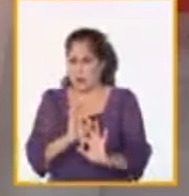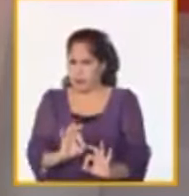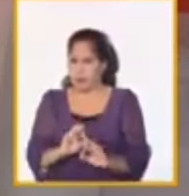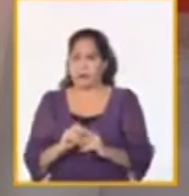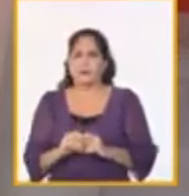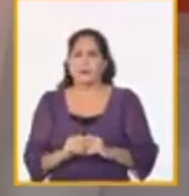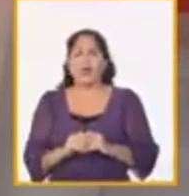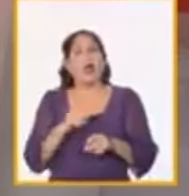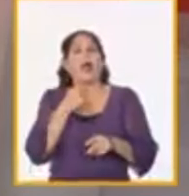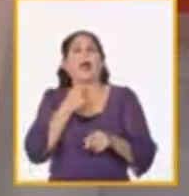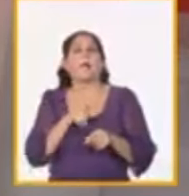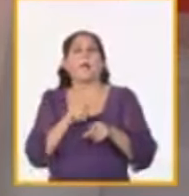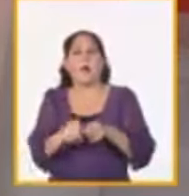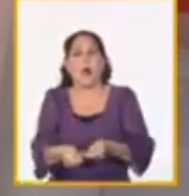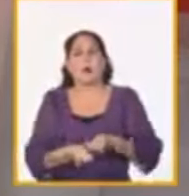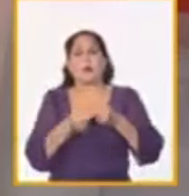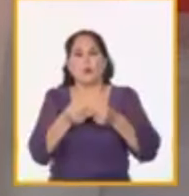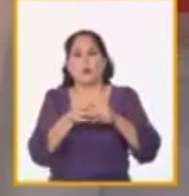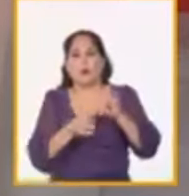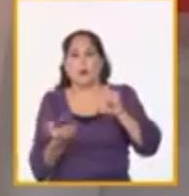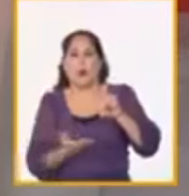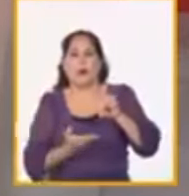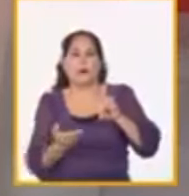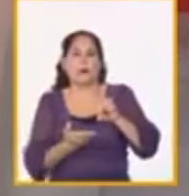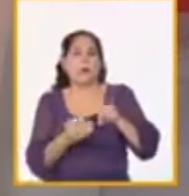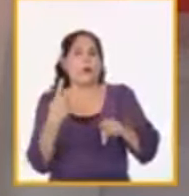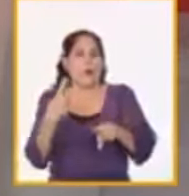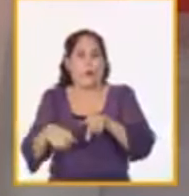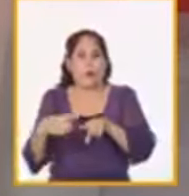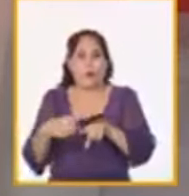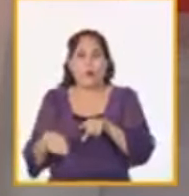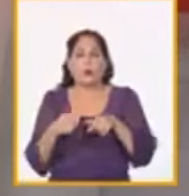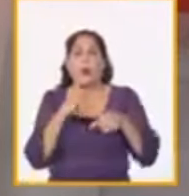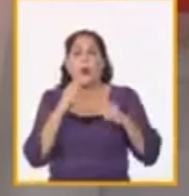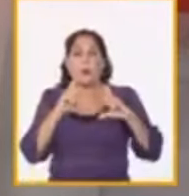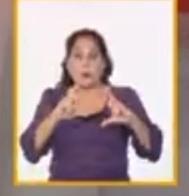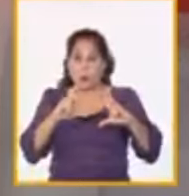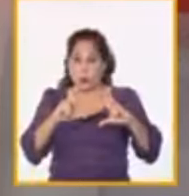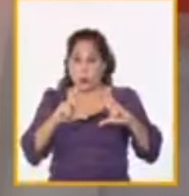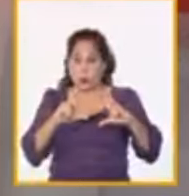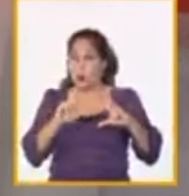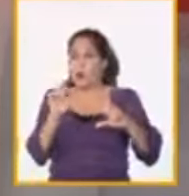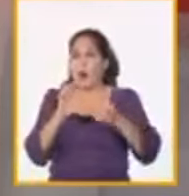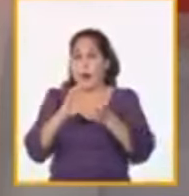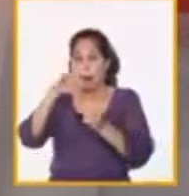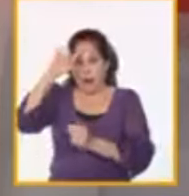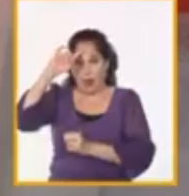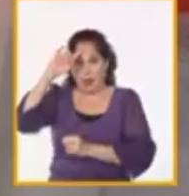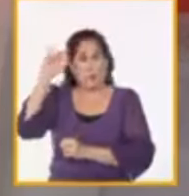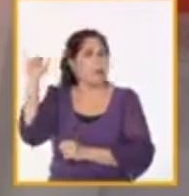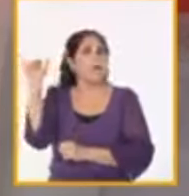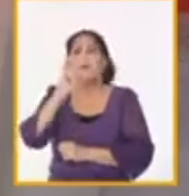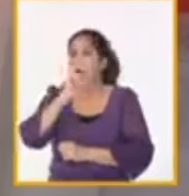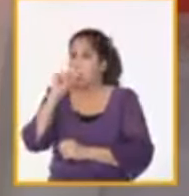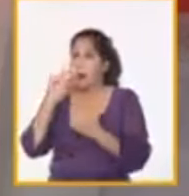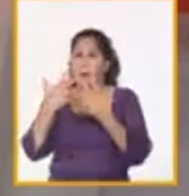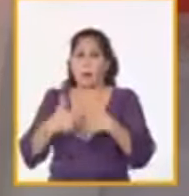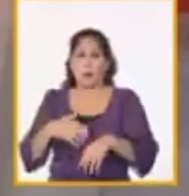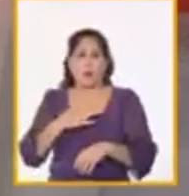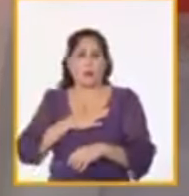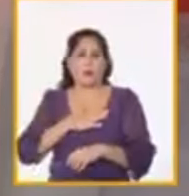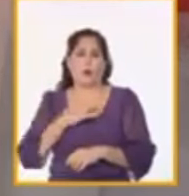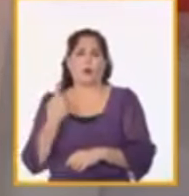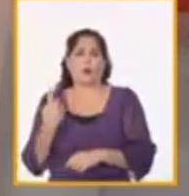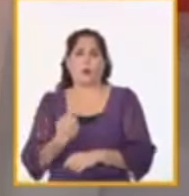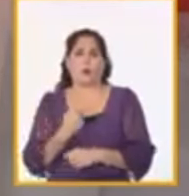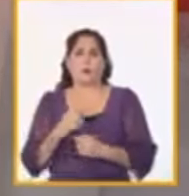de la agricultura de Ascuba, sino que ya la tubería para las redes de gas se están produciendo en nuestra fábrica,